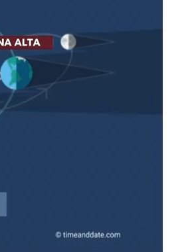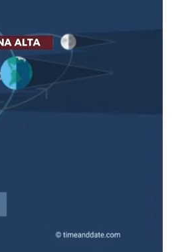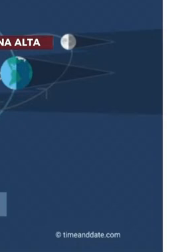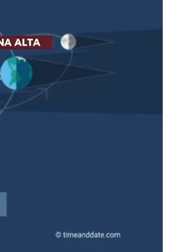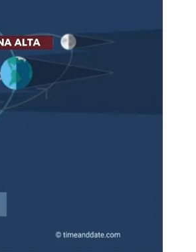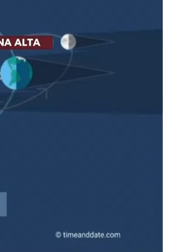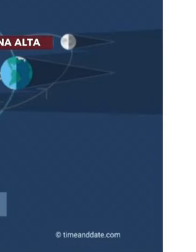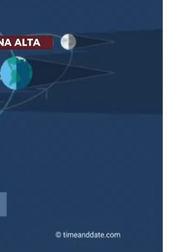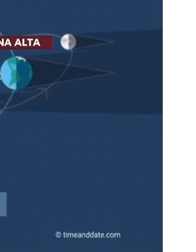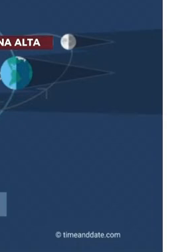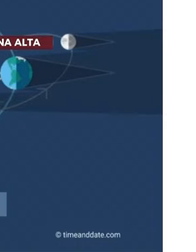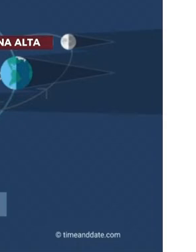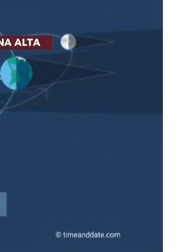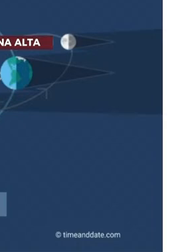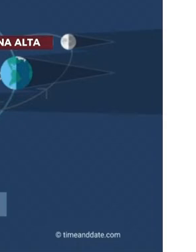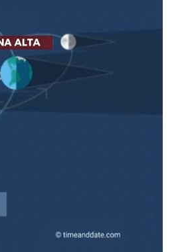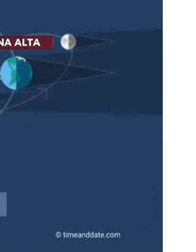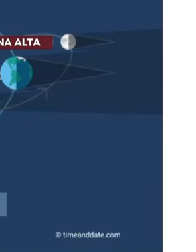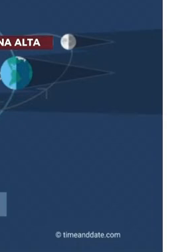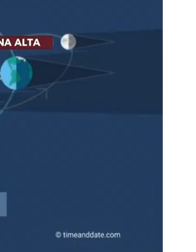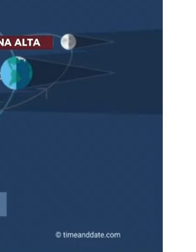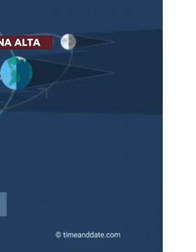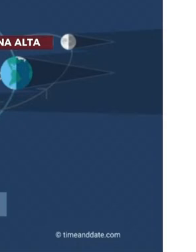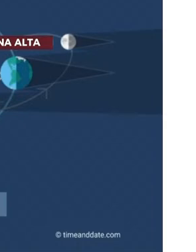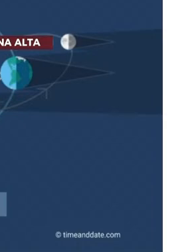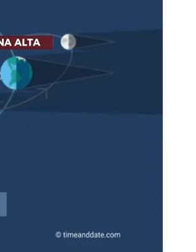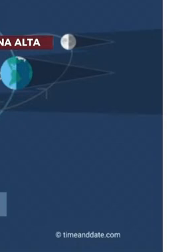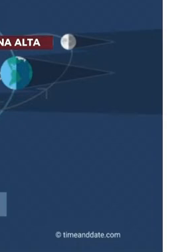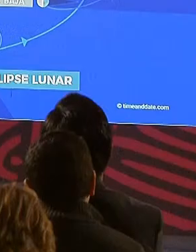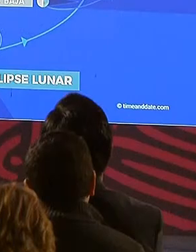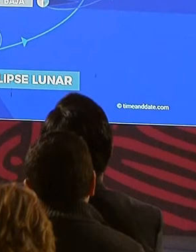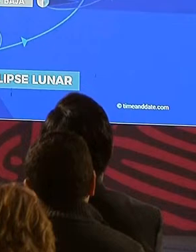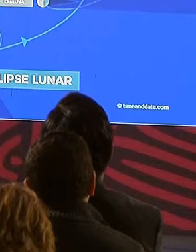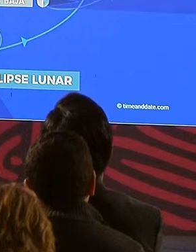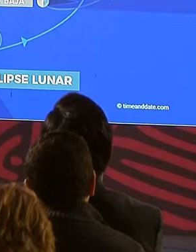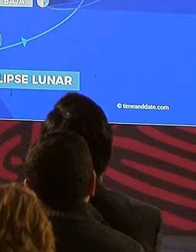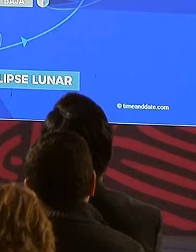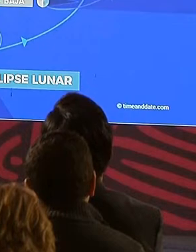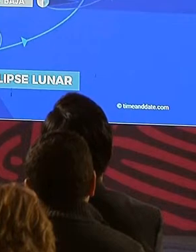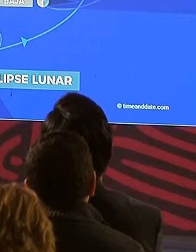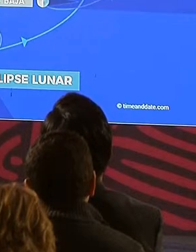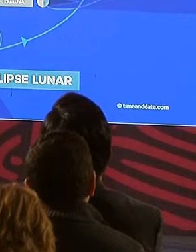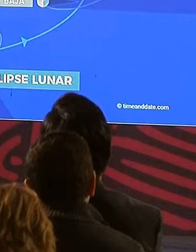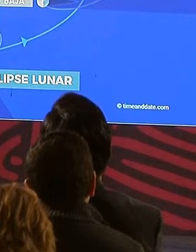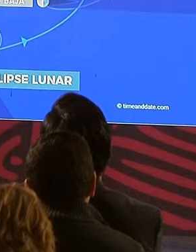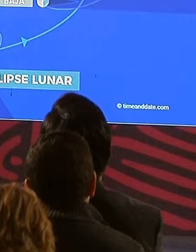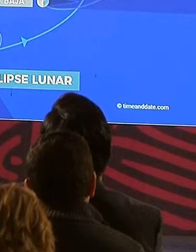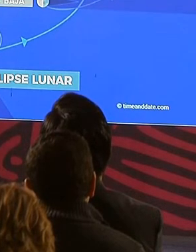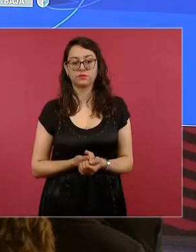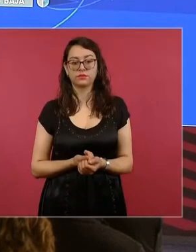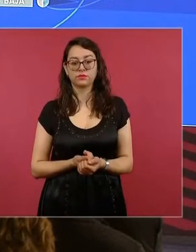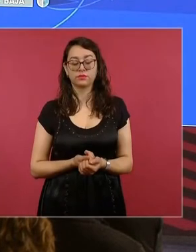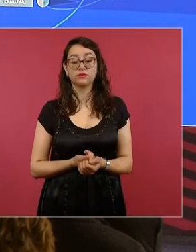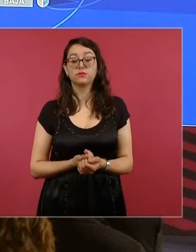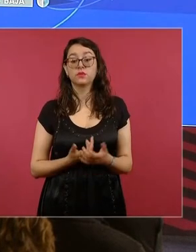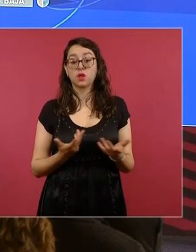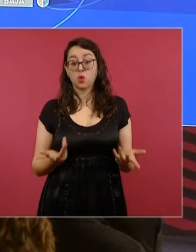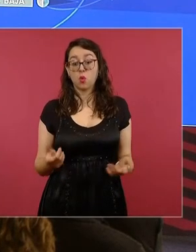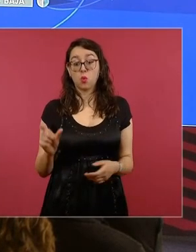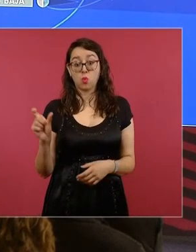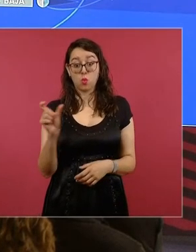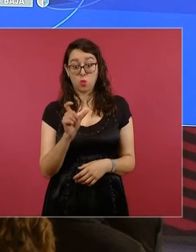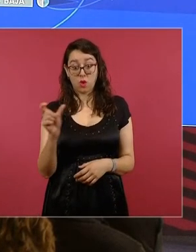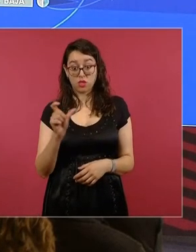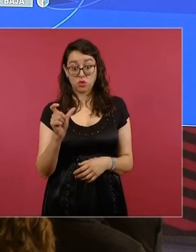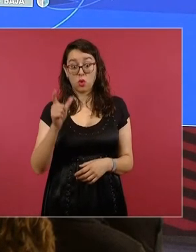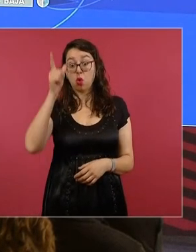podríamos ver si nos distanciamos de la Tierra. Es decir, no lo vamos a ver en la superficie, o bien un eclipse lunar no va a